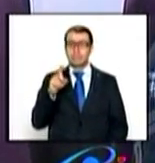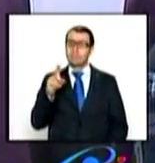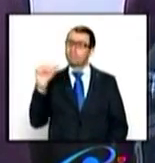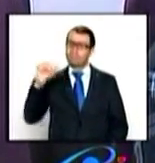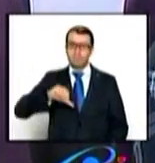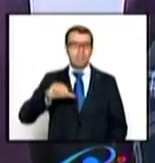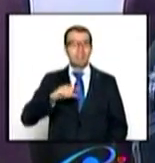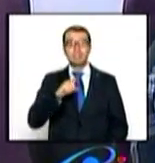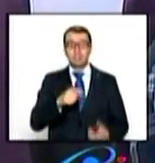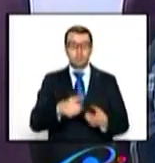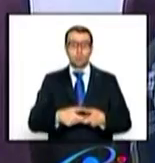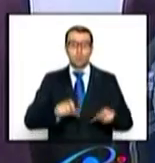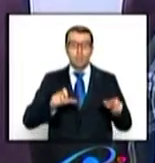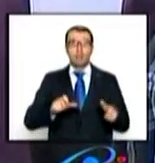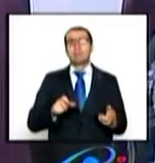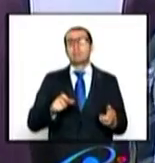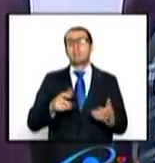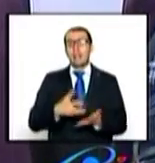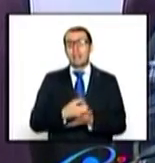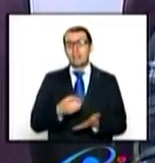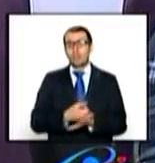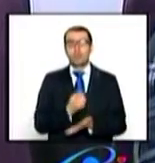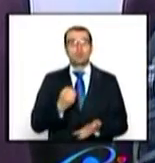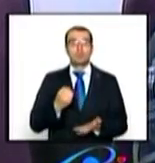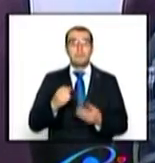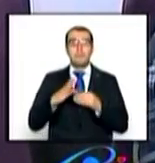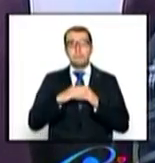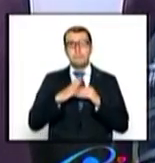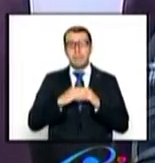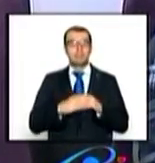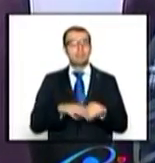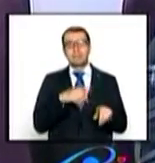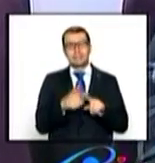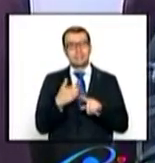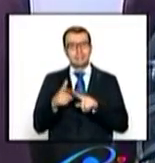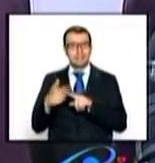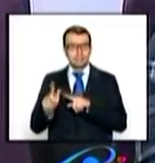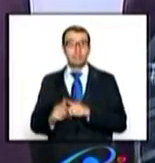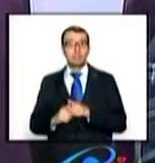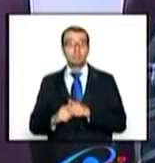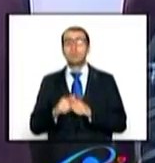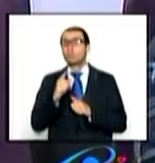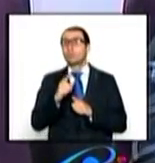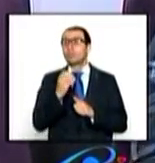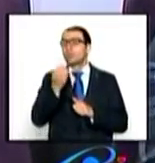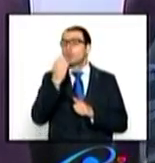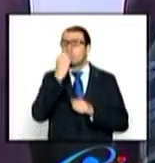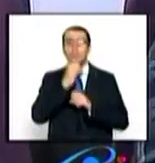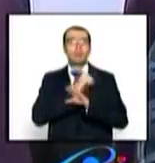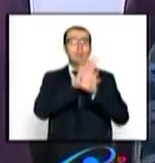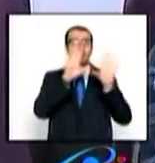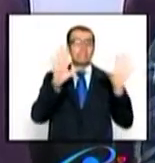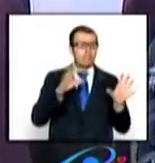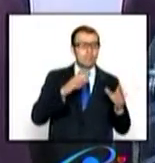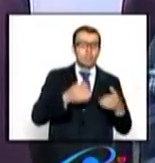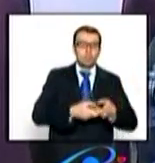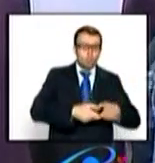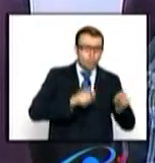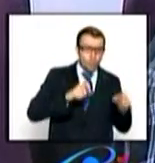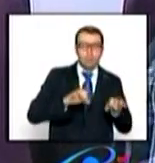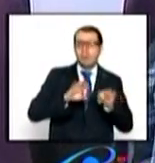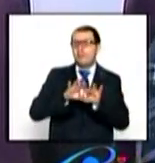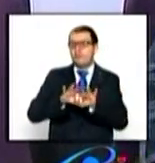están en el huevo, están en el arroz, están en el pan, están prácticamente en todos los alimentos. Cuando ustedes comen en la mañana un desayuno con huevos fritos, con